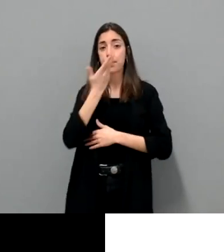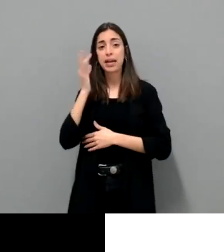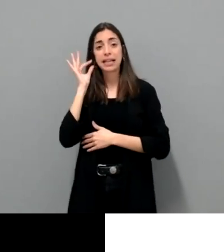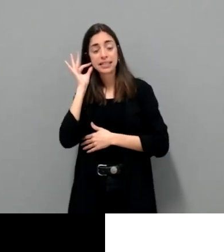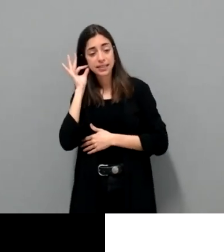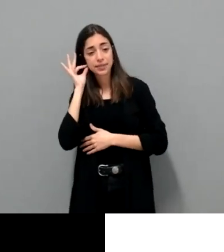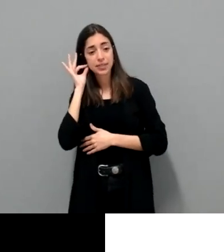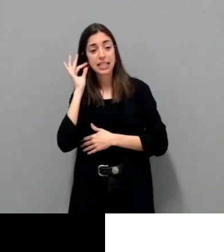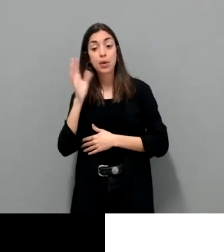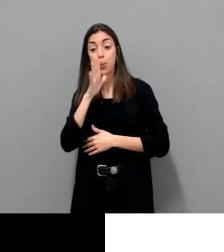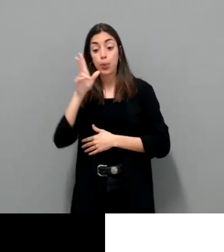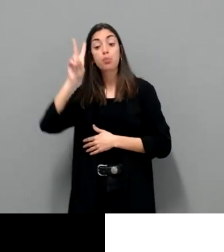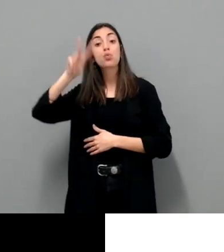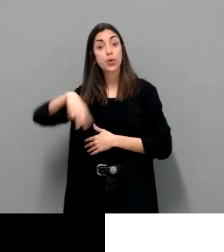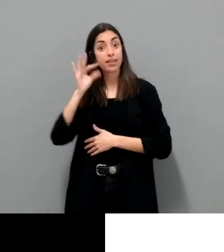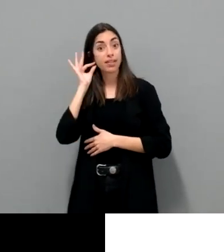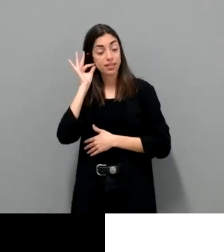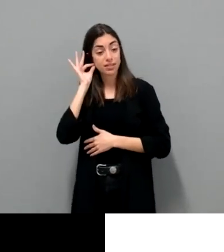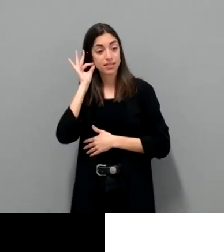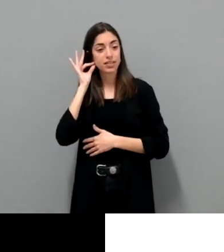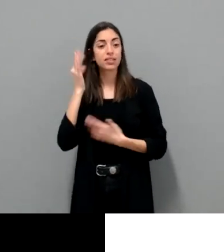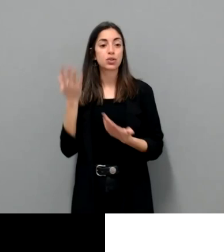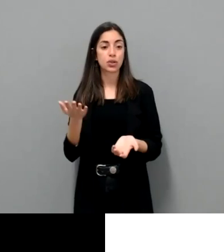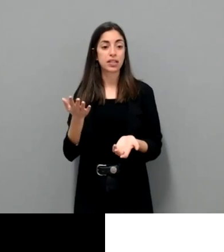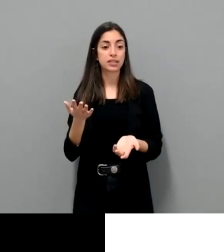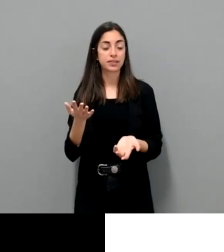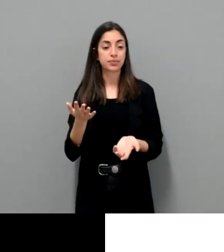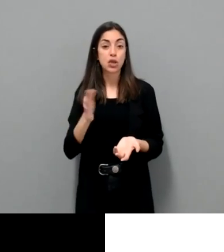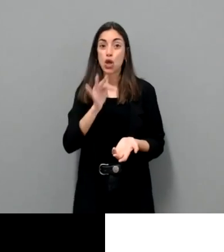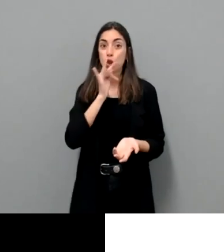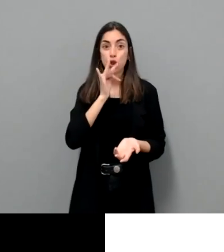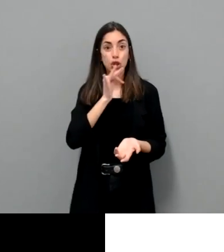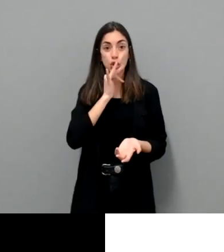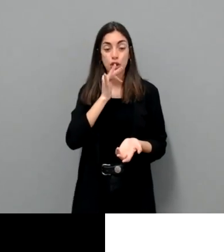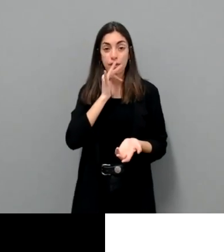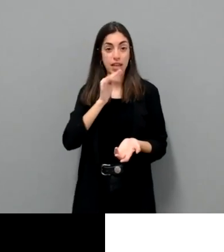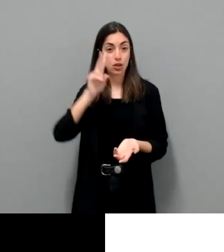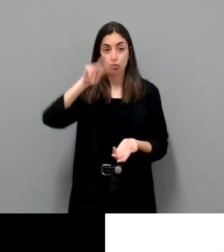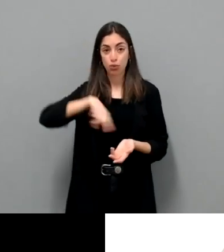mujer todavía no es considerada como tal, ¿no?